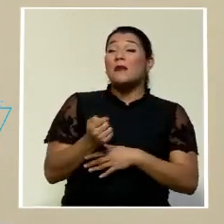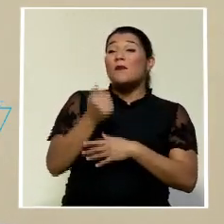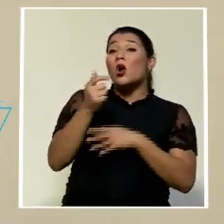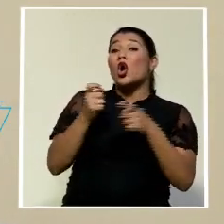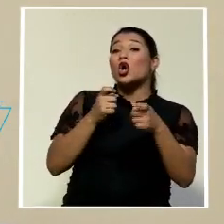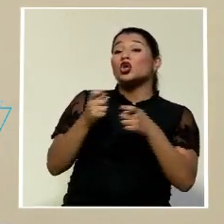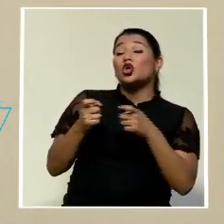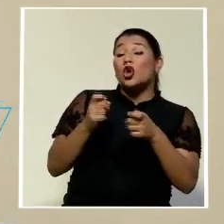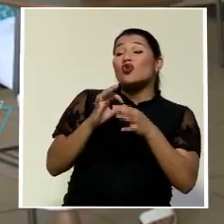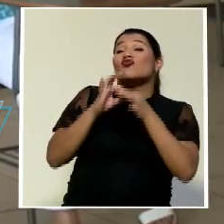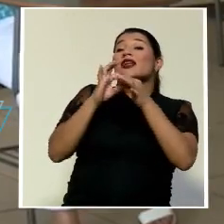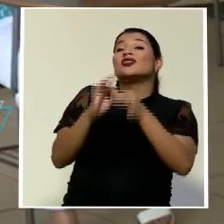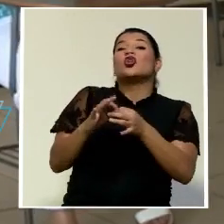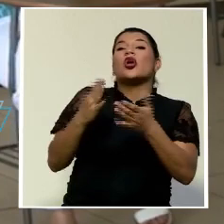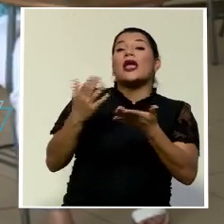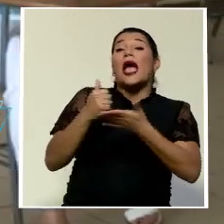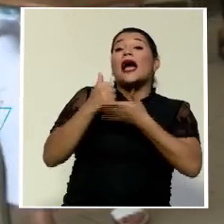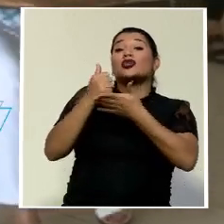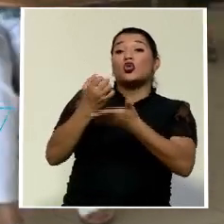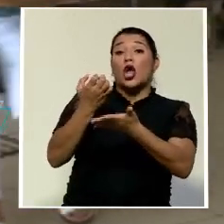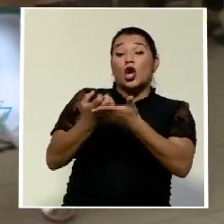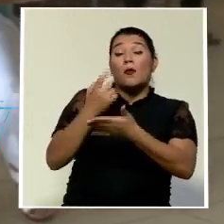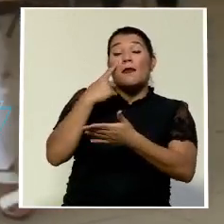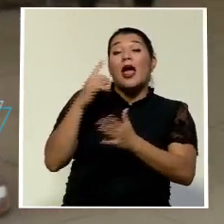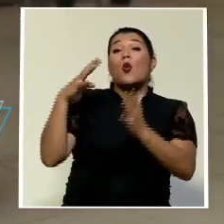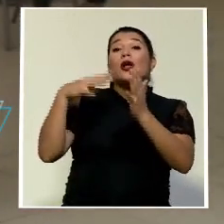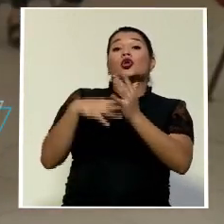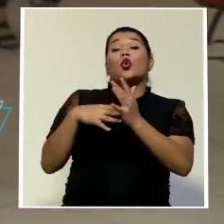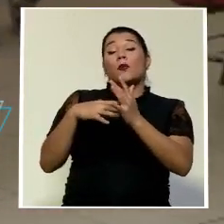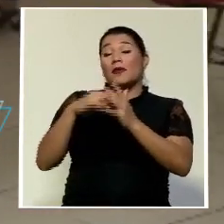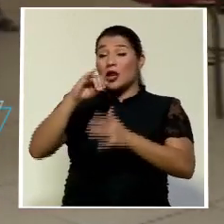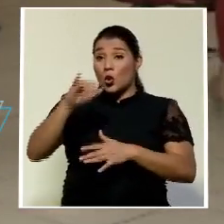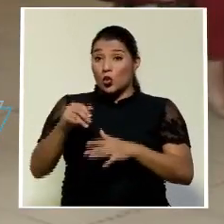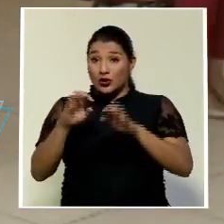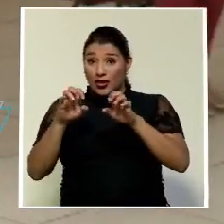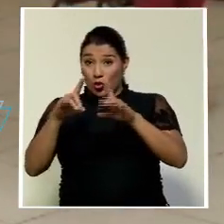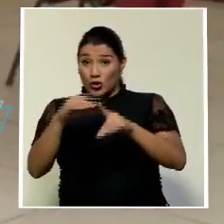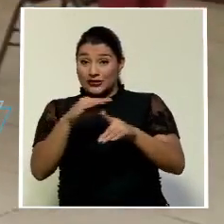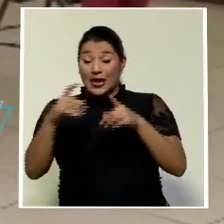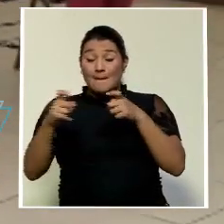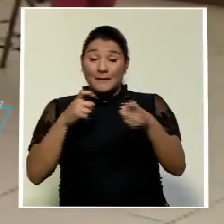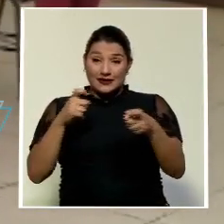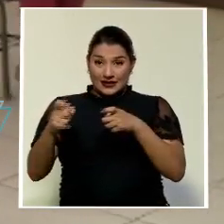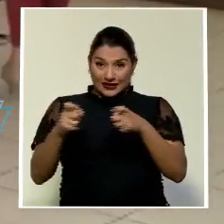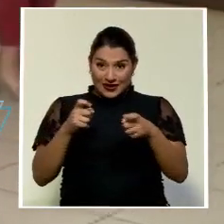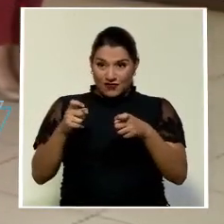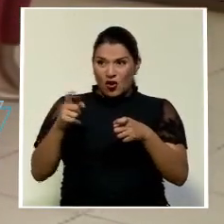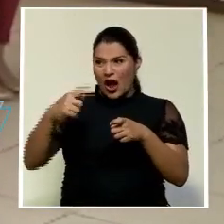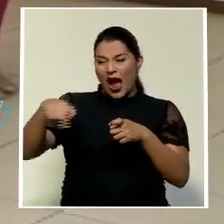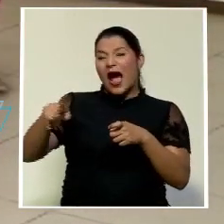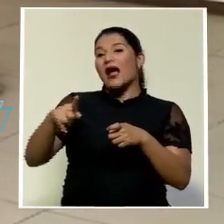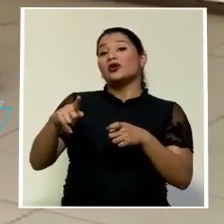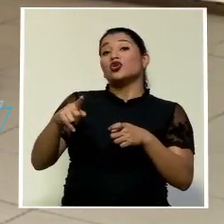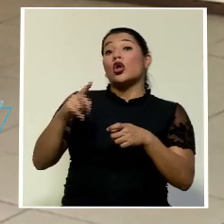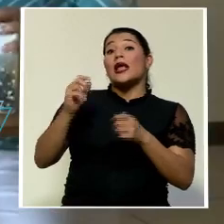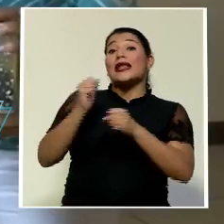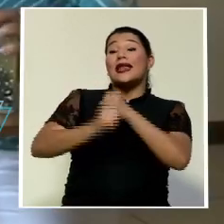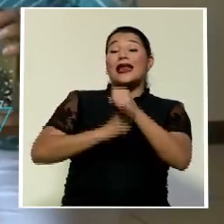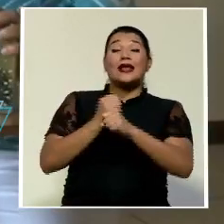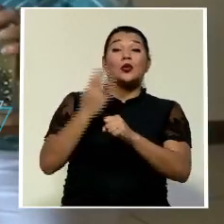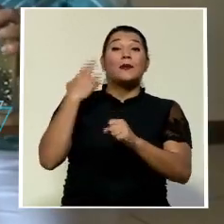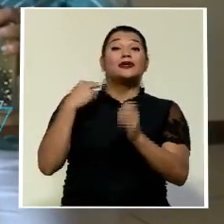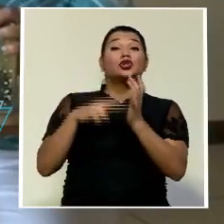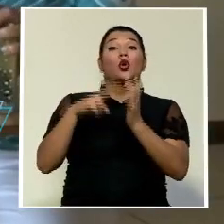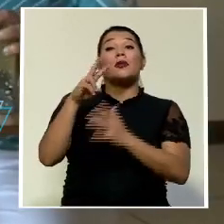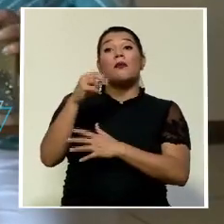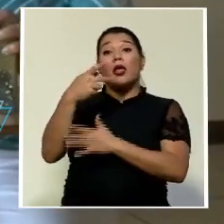los recursos otorgados a las más de 4.000 juntas de educación y administrativas, a las cuales se les han girado solo en el 2020 poco